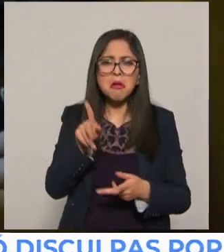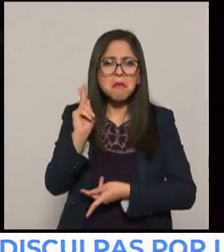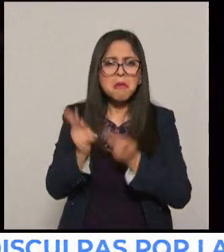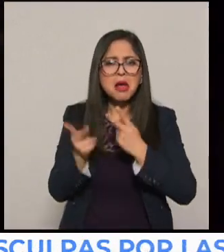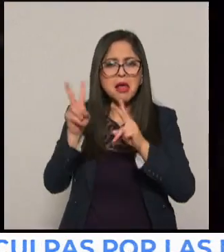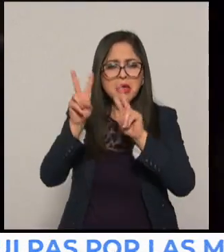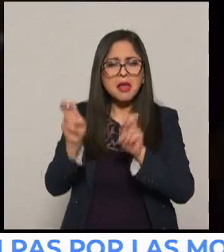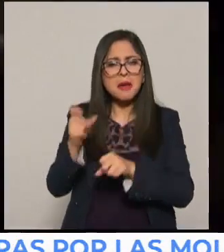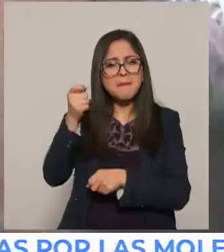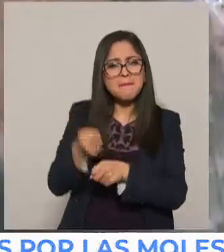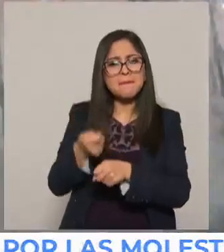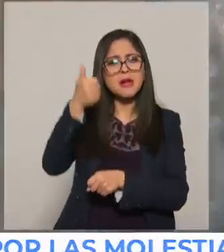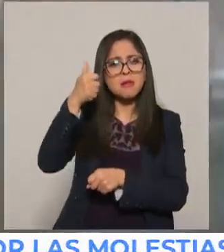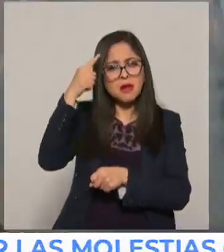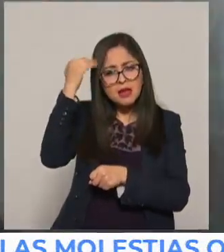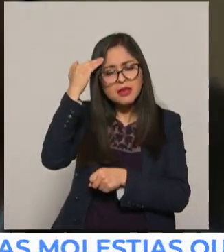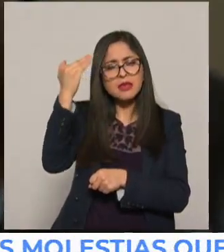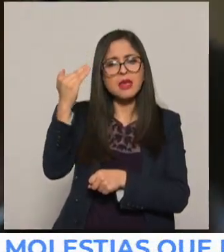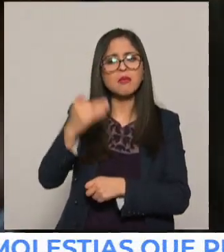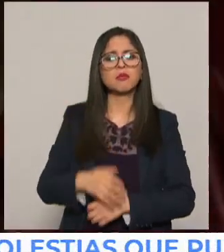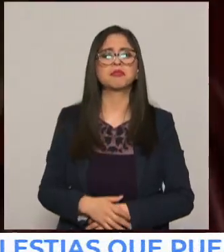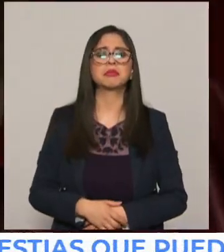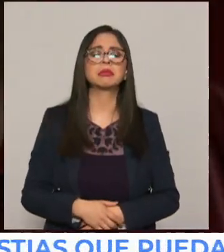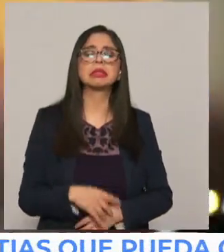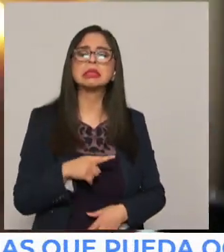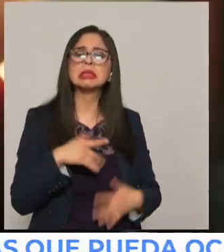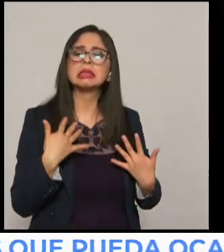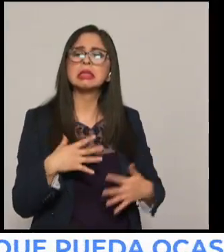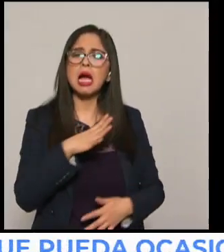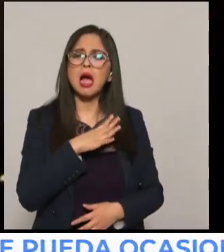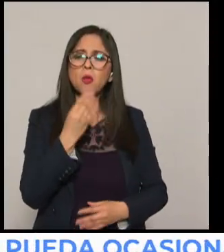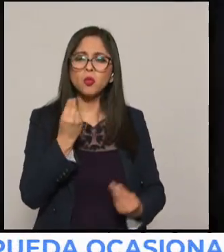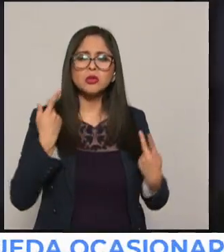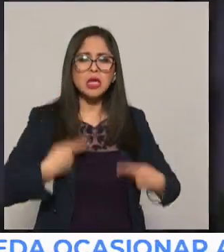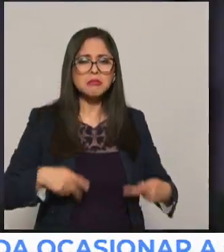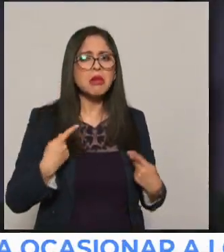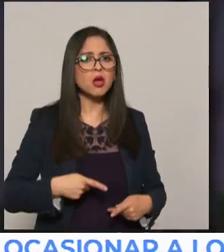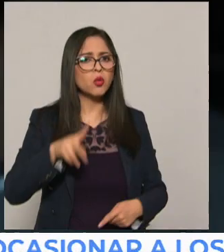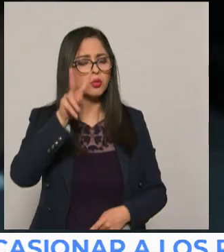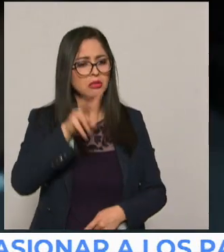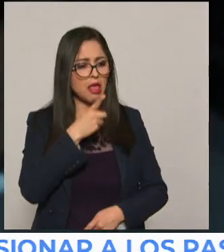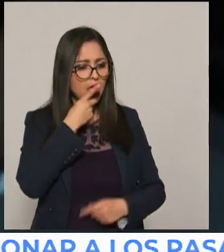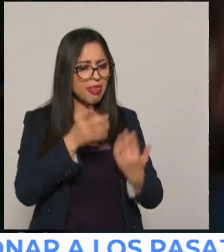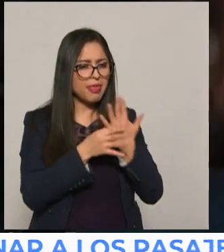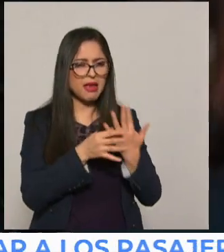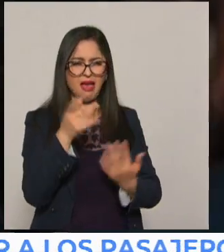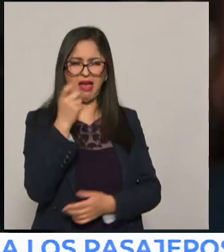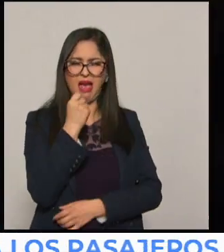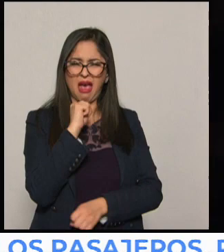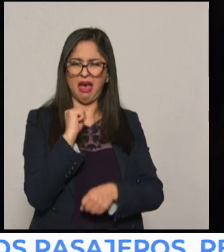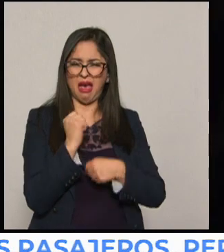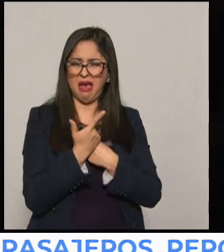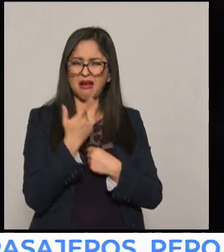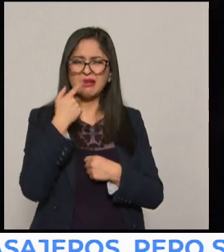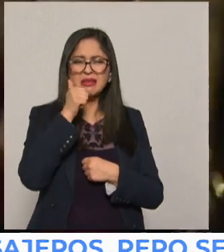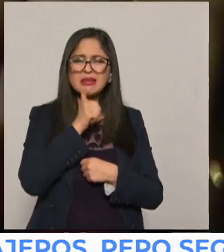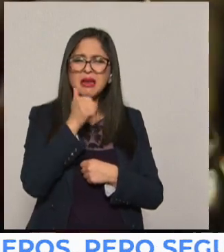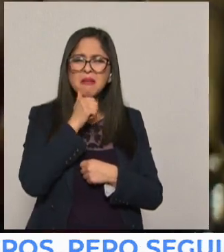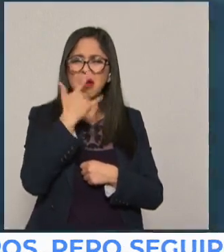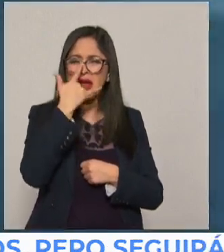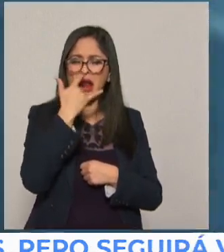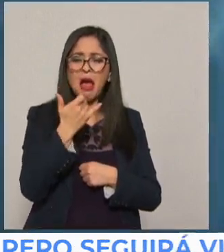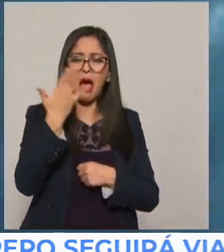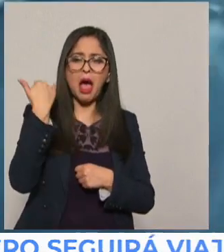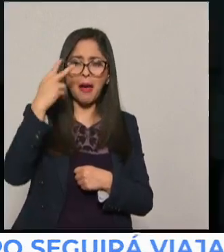primera temporada? Había gente que estaba muy contenta de ver algo completamente atípico para lo que se solía hacer en